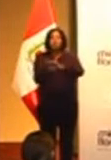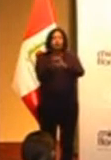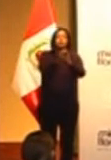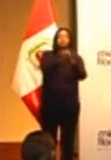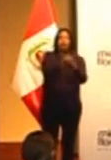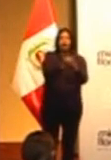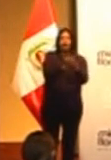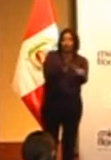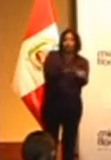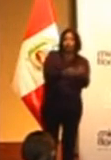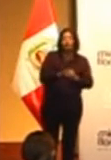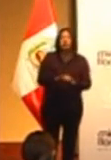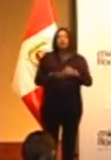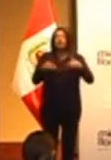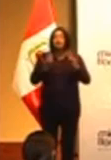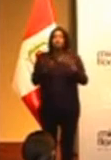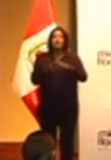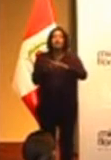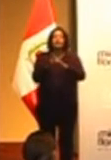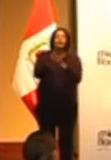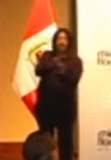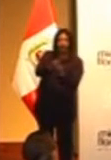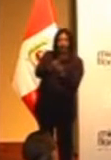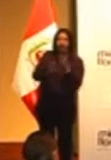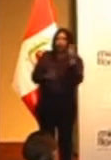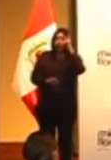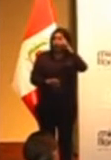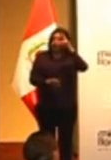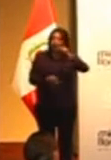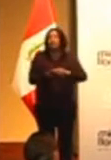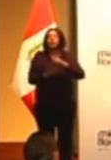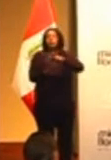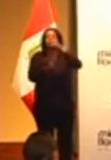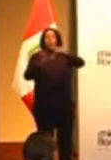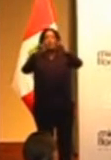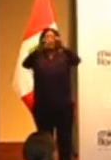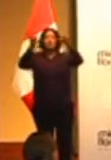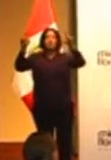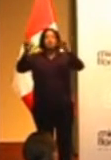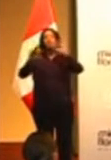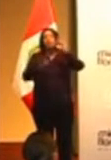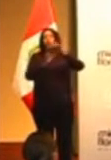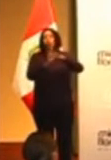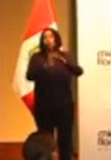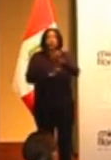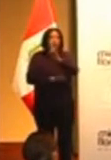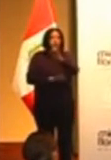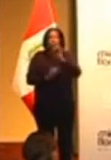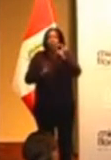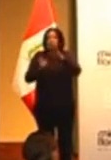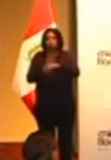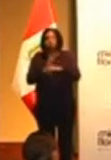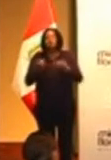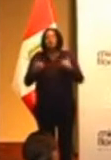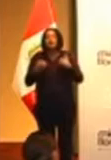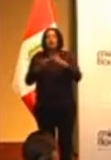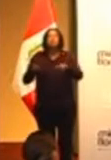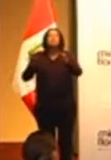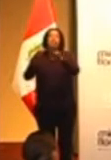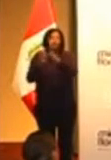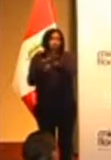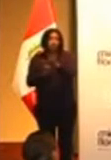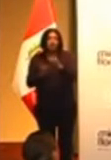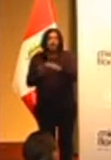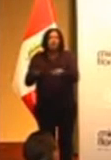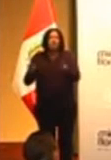transformar, que se puede reciclar. Por eso que el programa se llama Basura, que no es basura, que tiene un valor. Pero